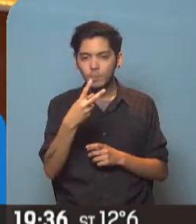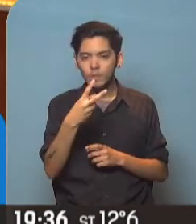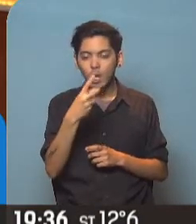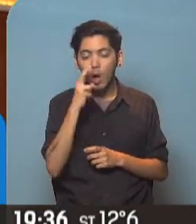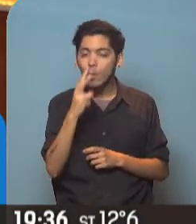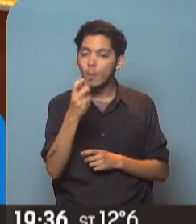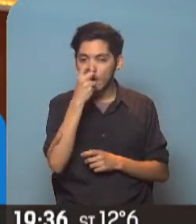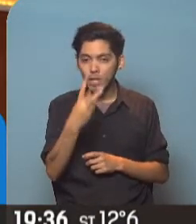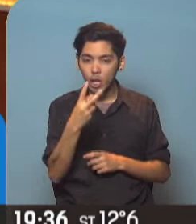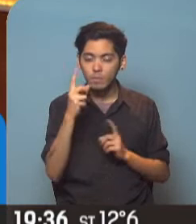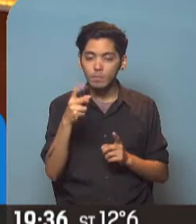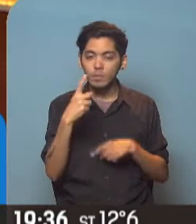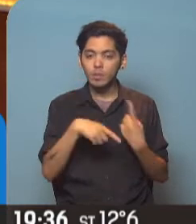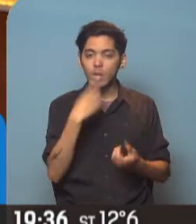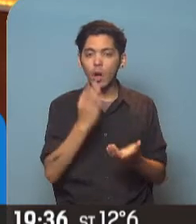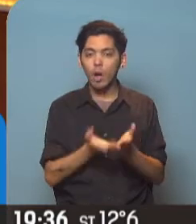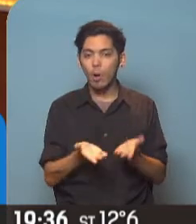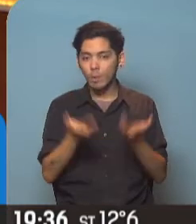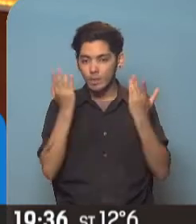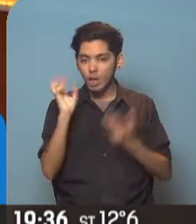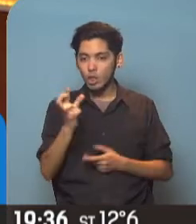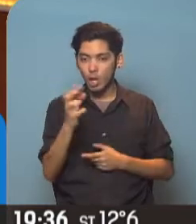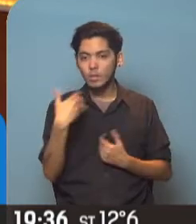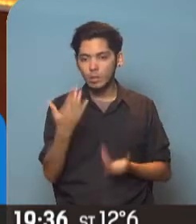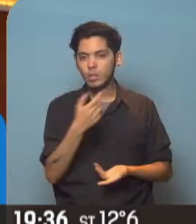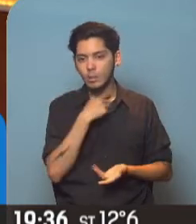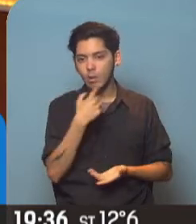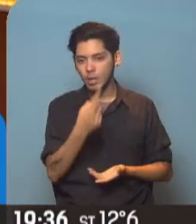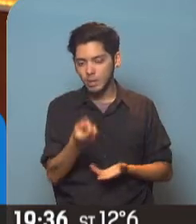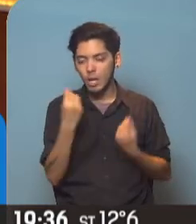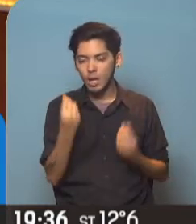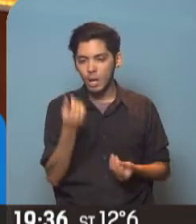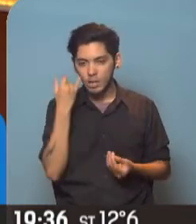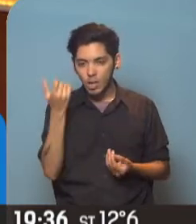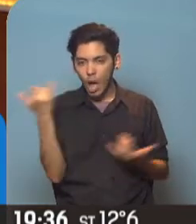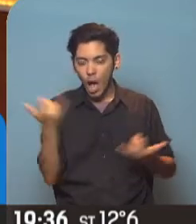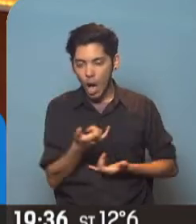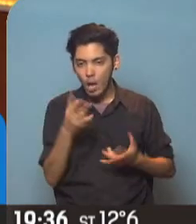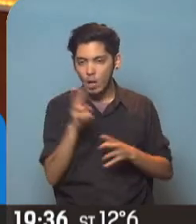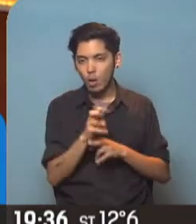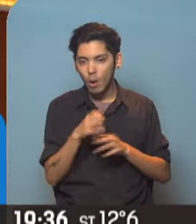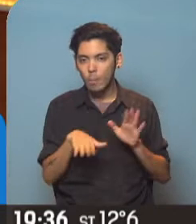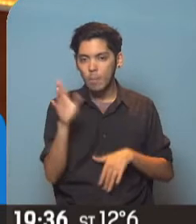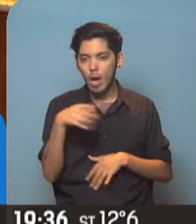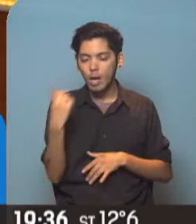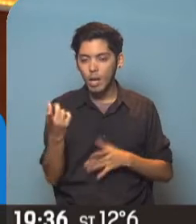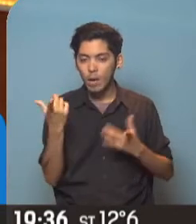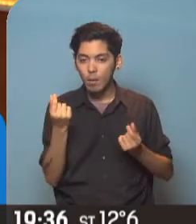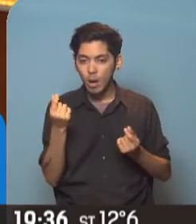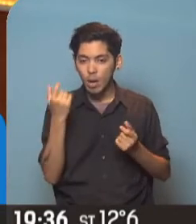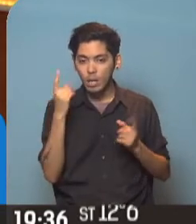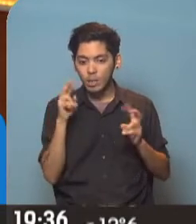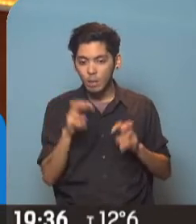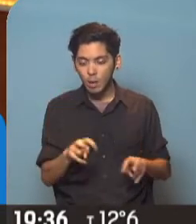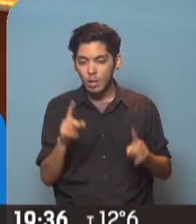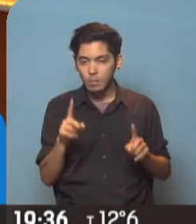como se piensa ir aumentando en dólares bueno lo que tenemos decir bueno ya hoy se está cobrando más de lo que vale esto hay que revisarlo se